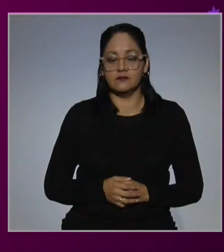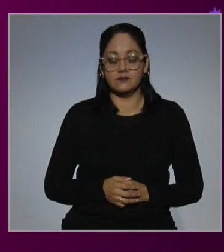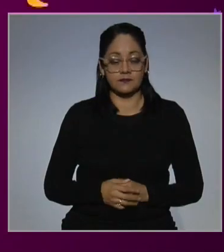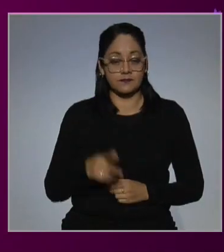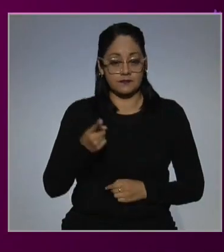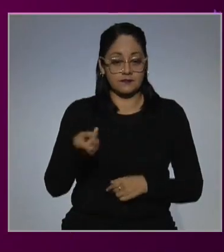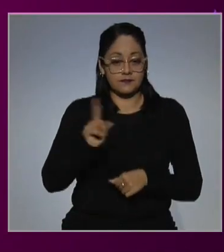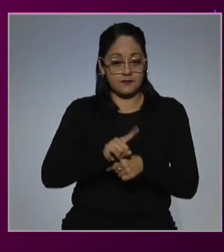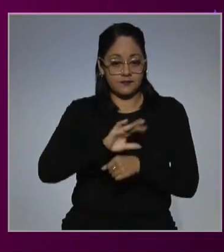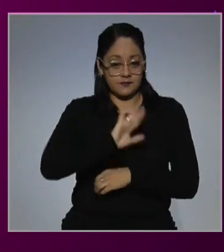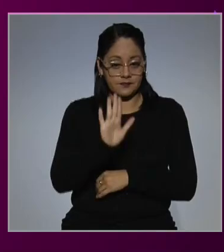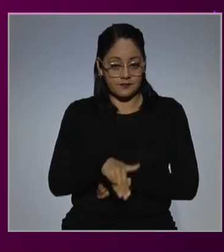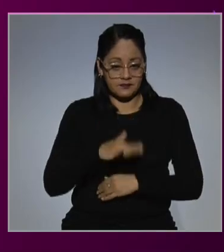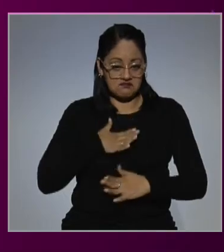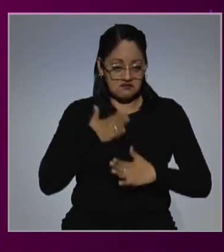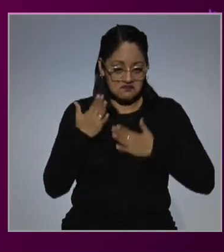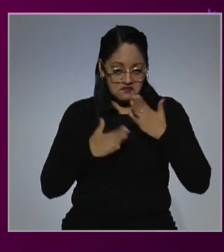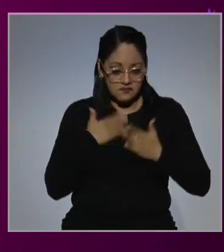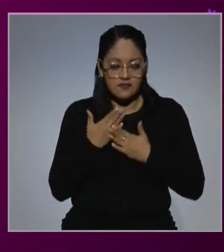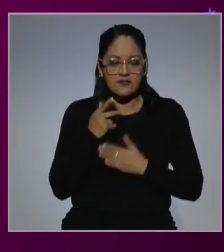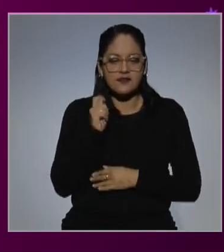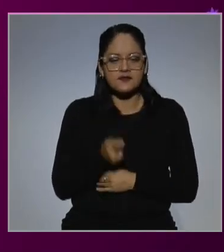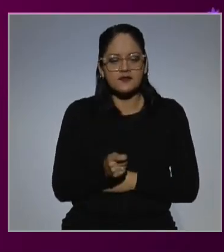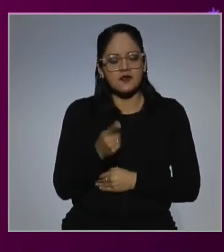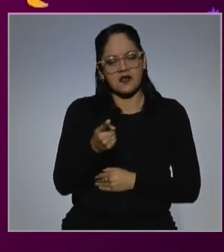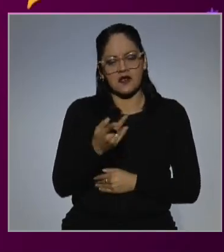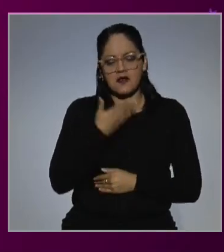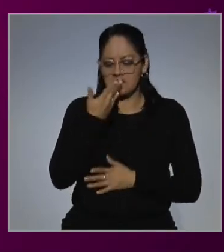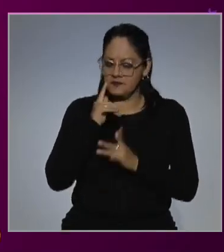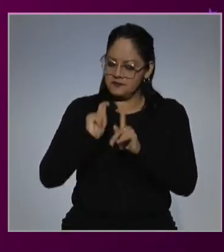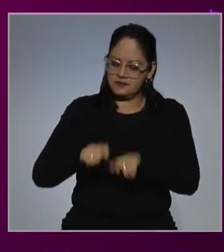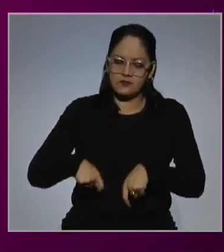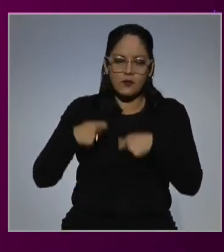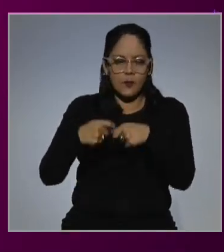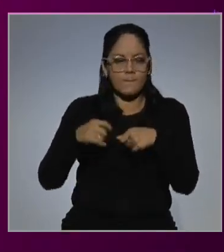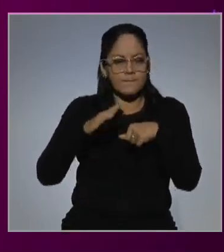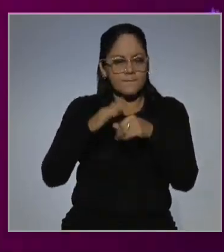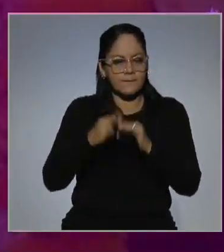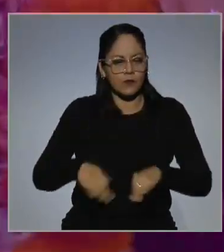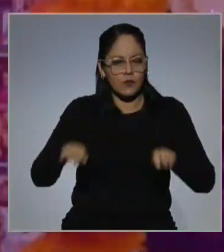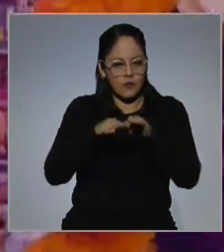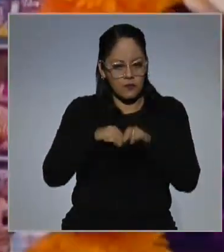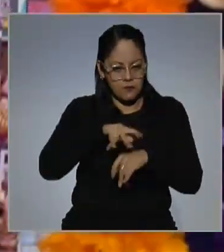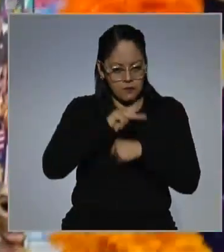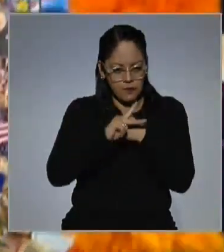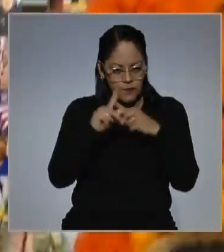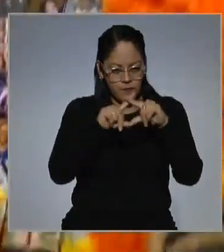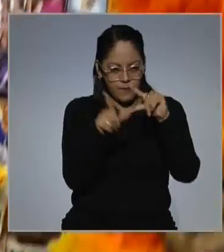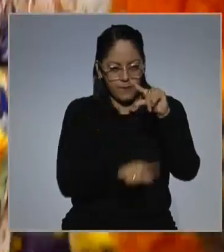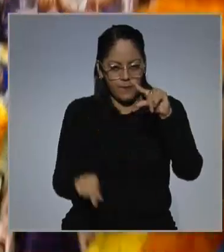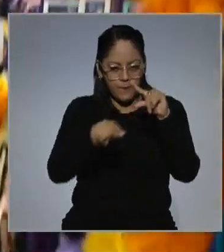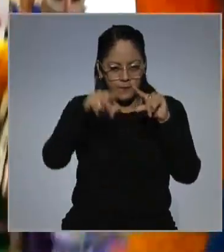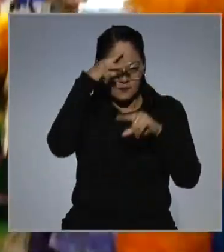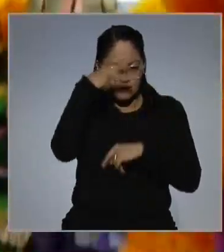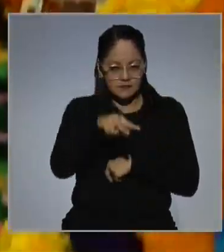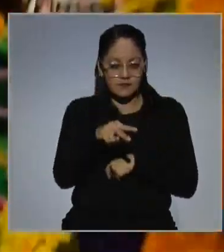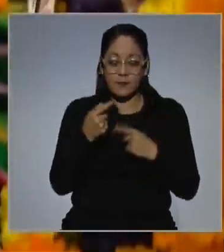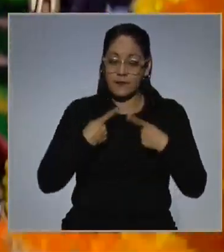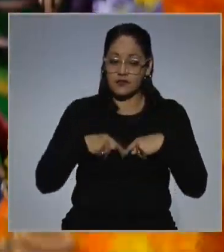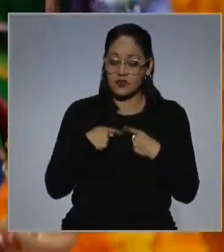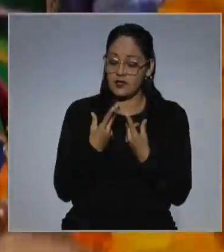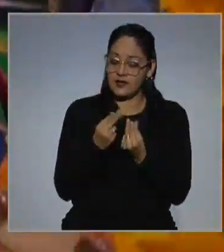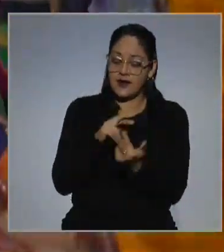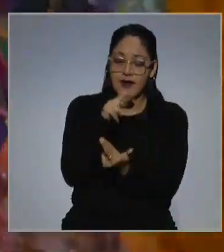La celebración del Día de Muertos, considerada una de las tradiciones más importantes de México, es muy esperada en